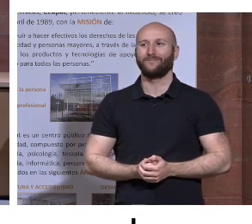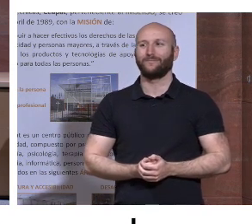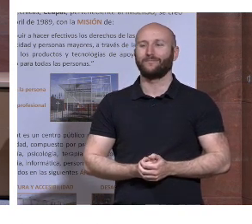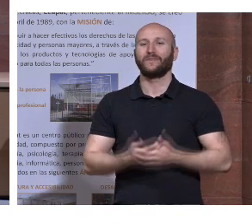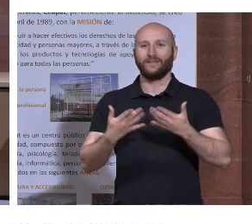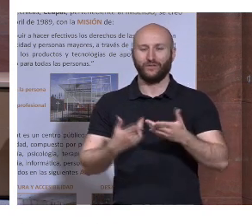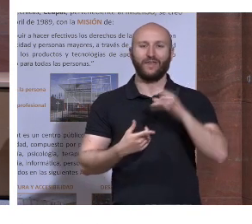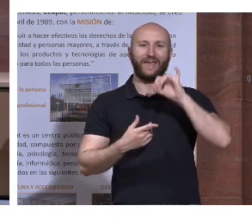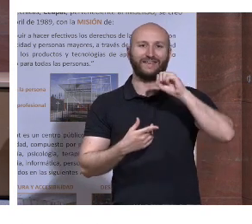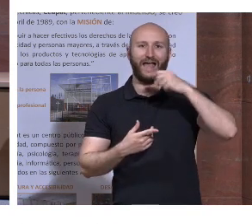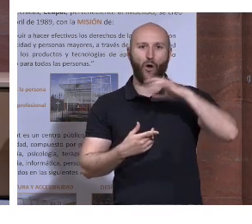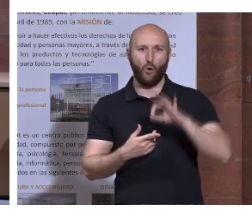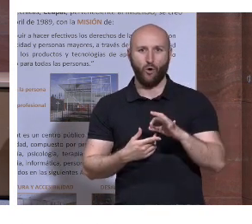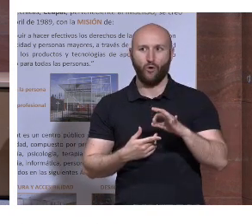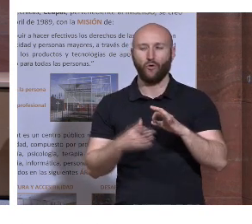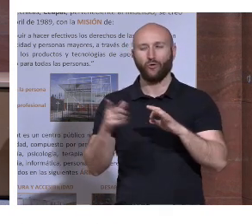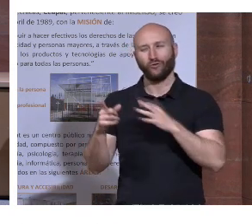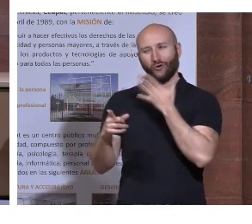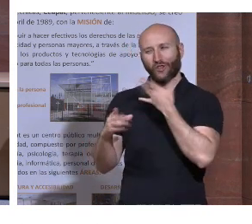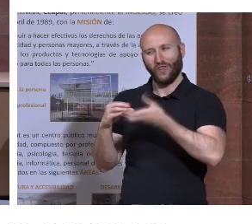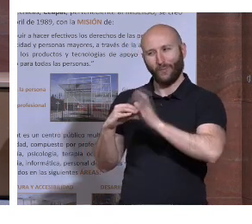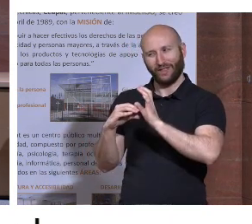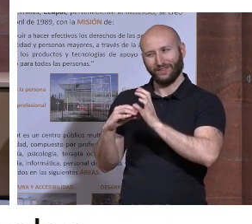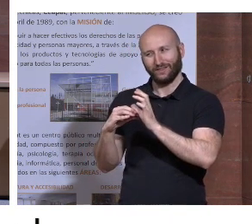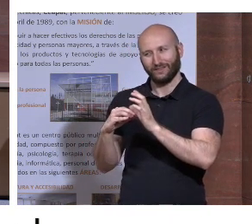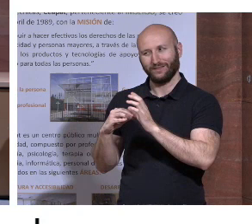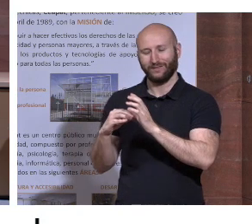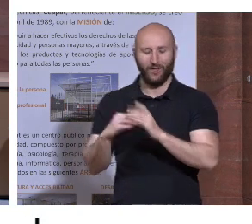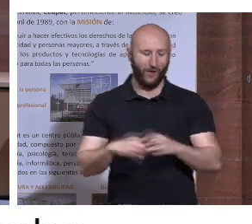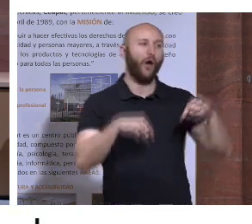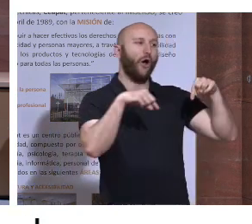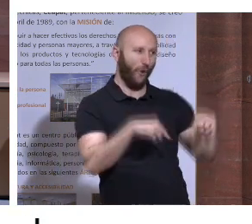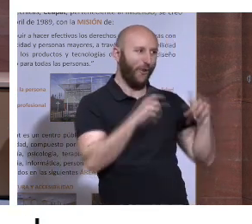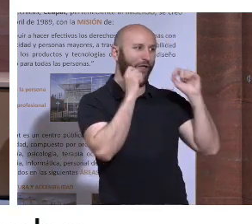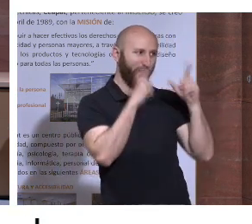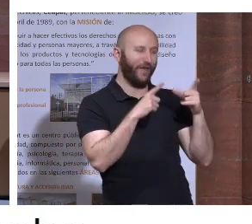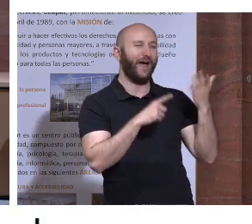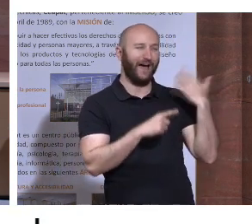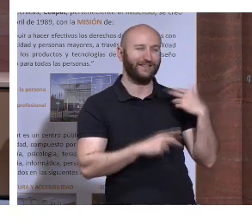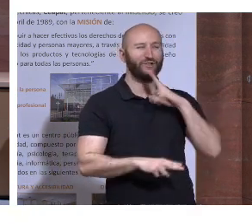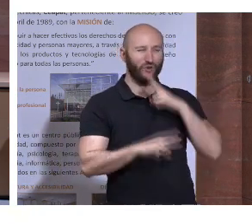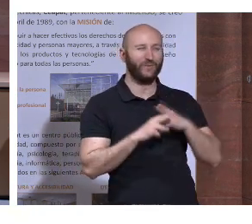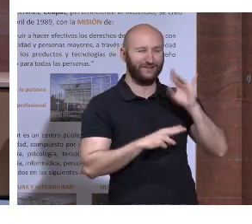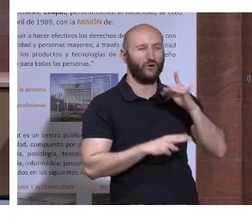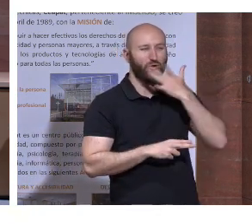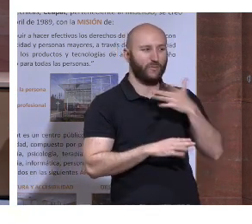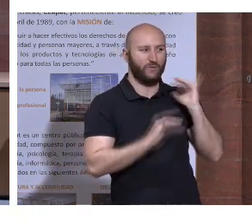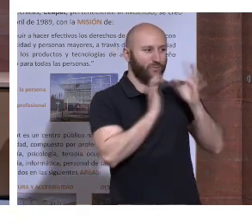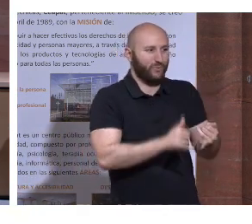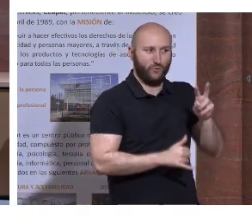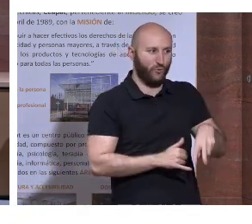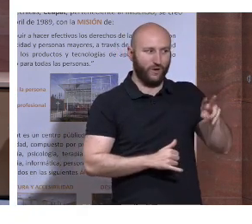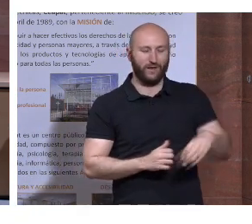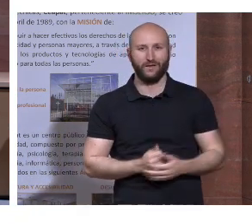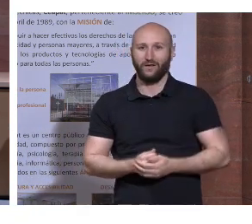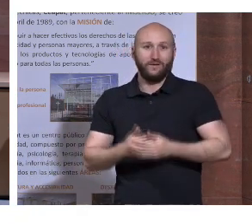Yago, ¿tú conoces CEAPAD? Hoy sí. Ya lo conocía de nombre, pero nunca había estado. Bueno,